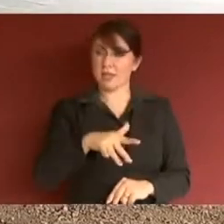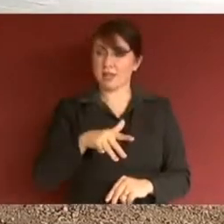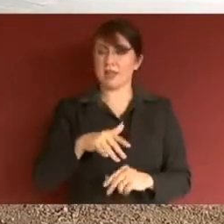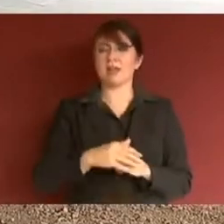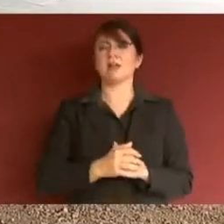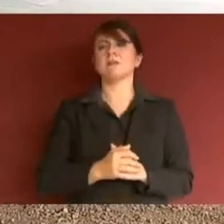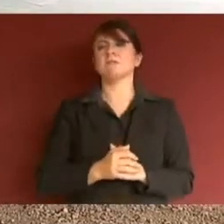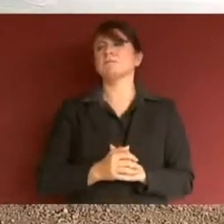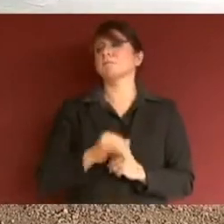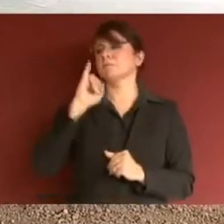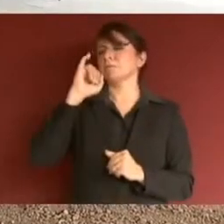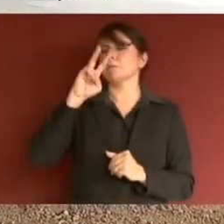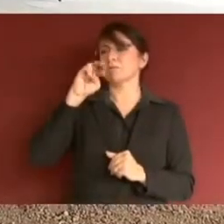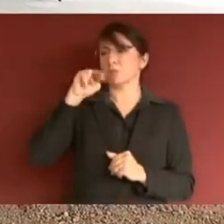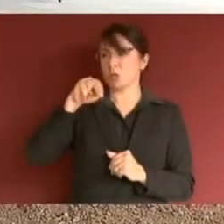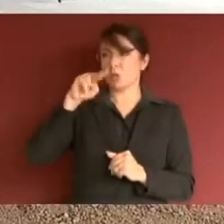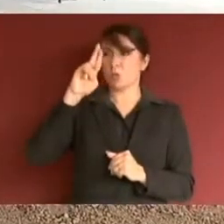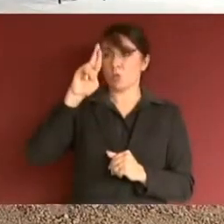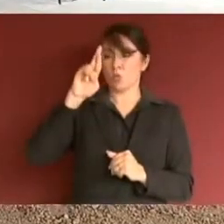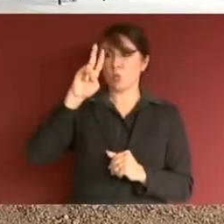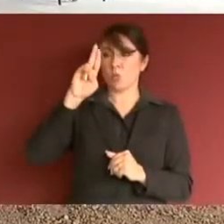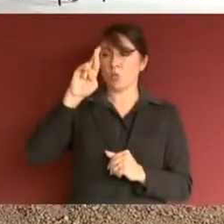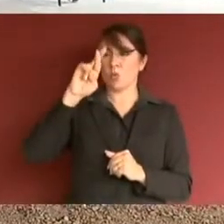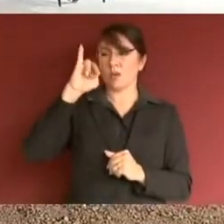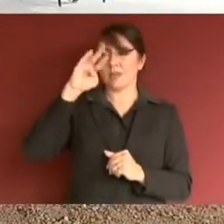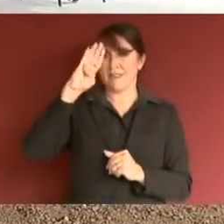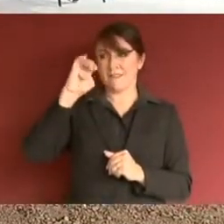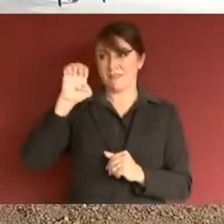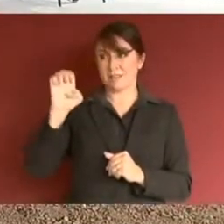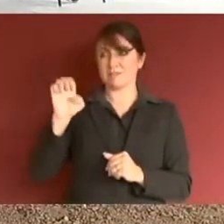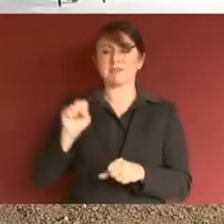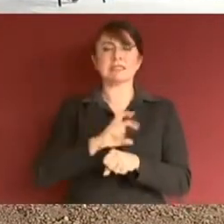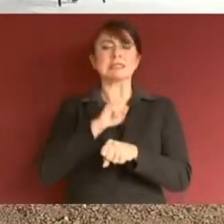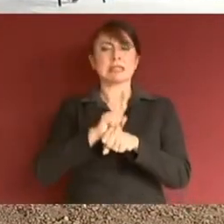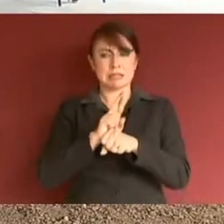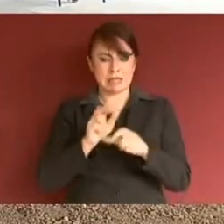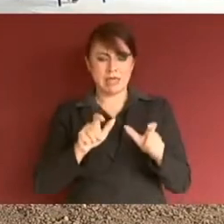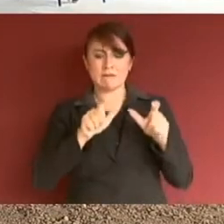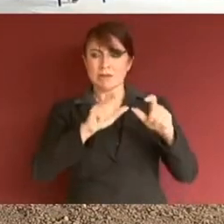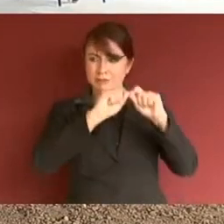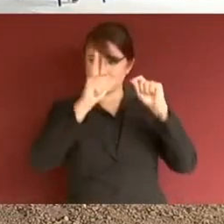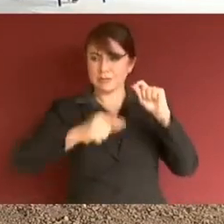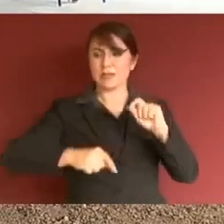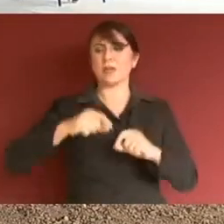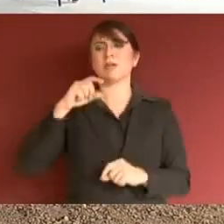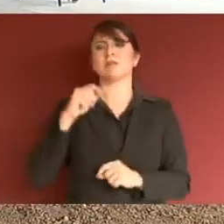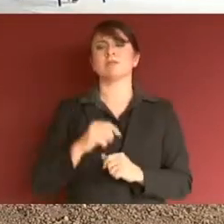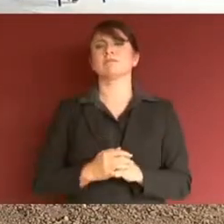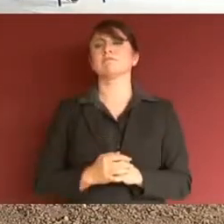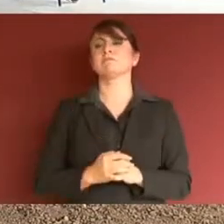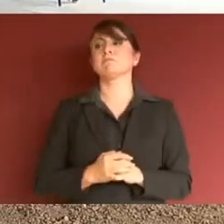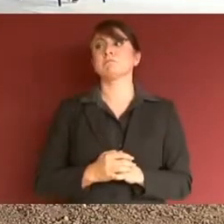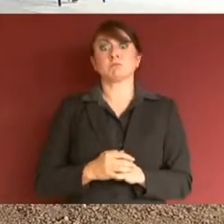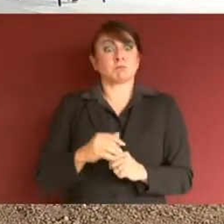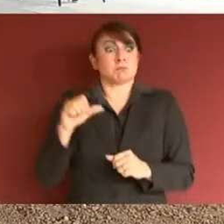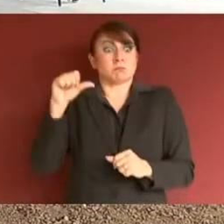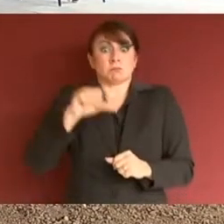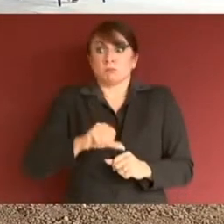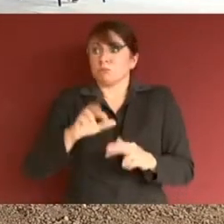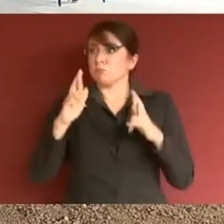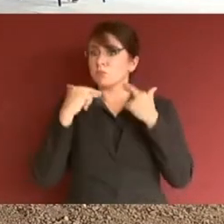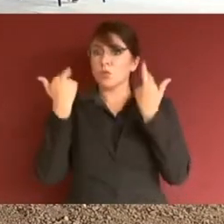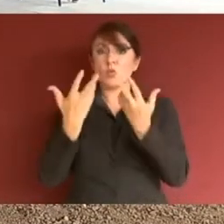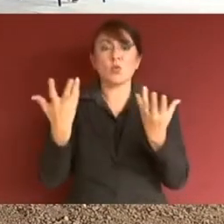ingeniero residente de la Secretaría de la Defensa Nacional. Hoy nos reúne dar continuidad a